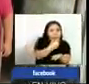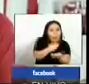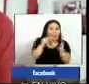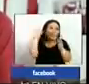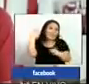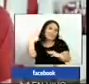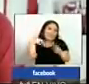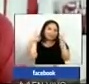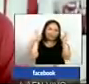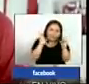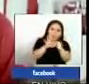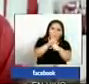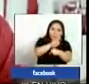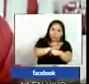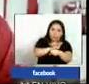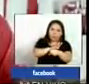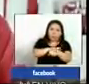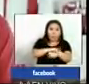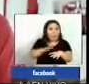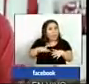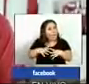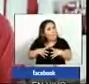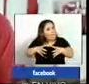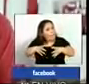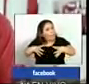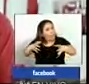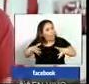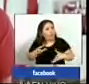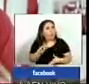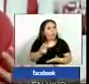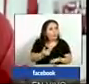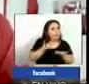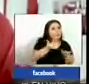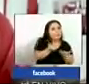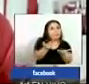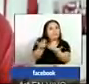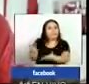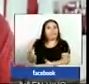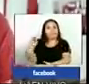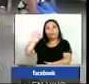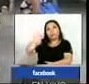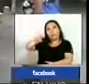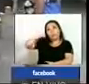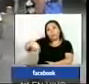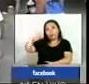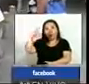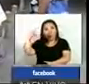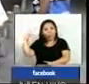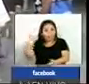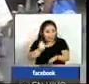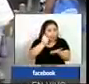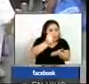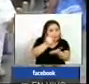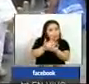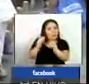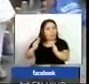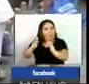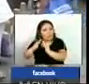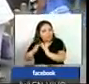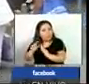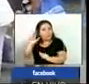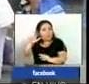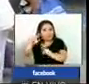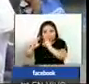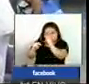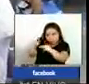pandemia y el proyecto se hizo tan grande que entregamos más de 4 mil canastas hemos reconstruido tres casas tenemos